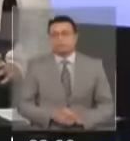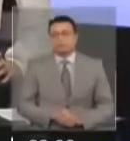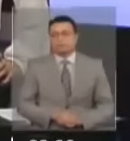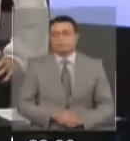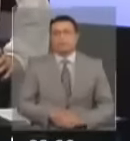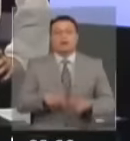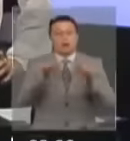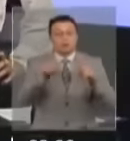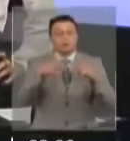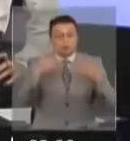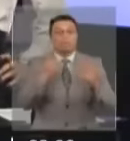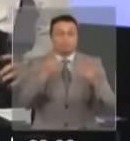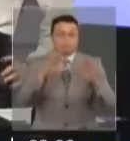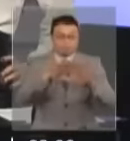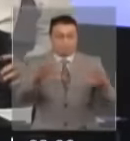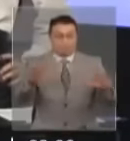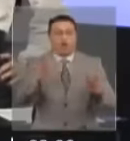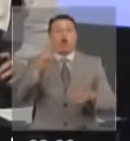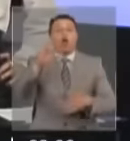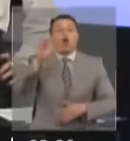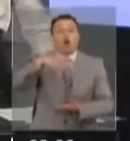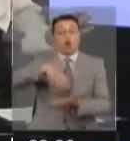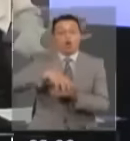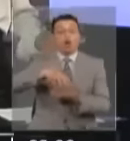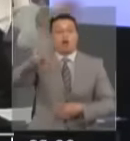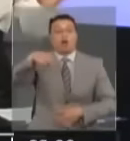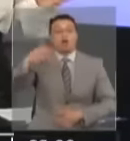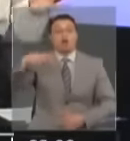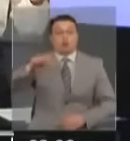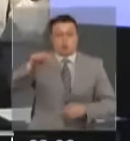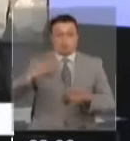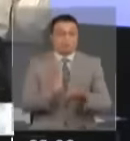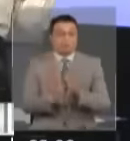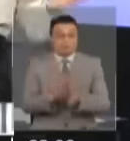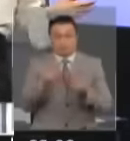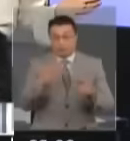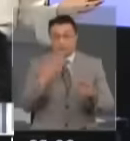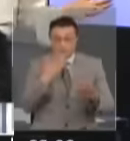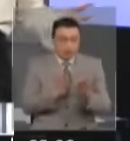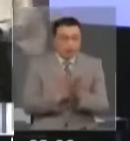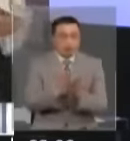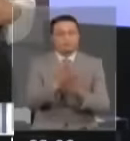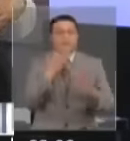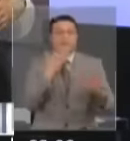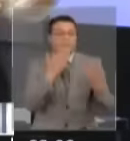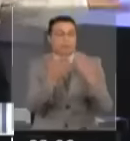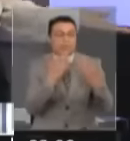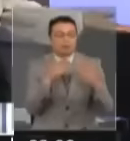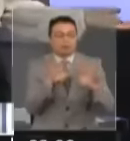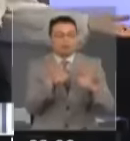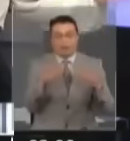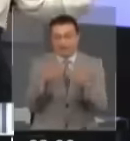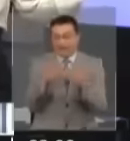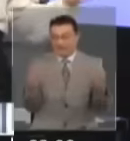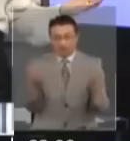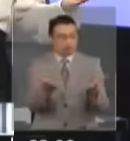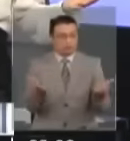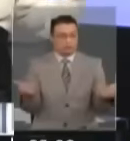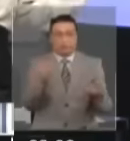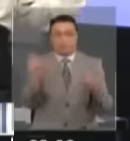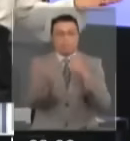Ahí tuvimos un panorama de la comuna de Ñuñoa, pero rápidamente, primer tema con el que queremos comenzar la discusión, abierto el debate.